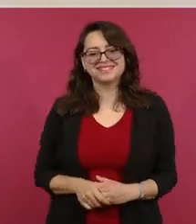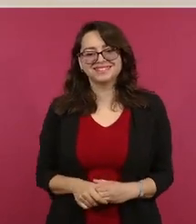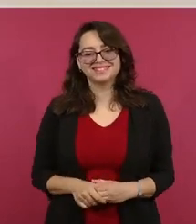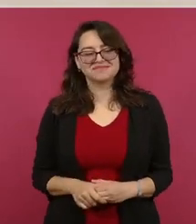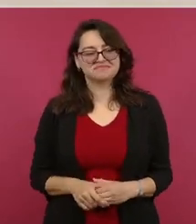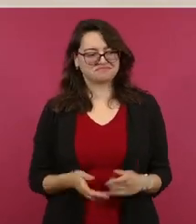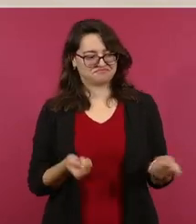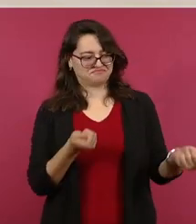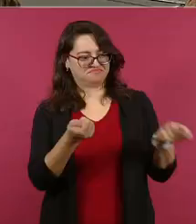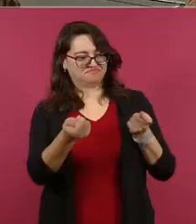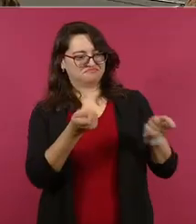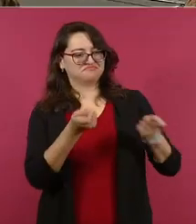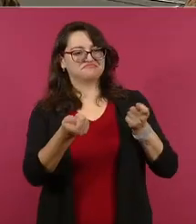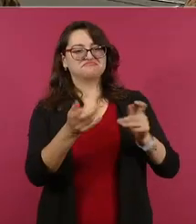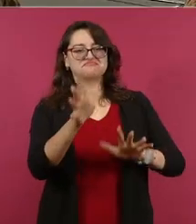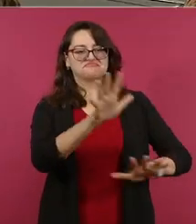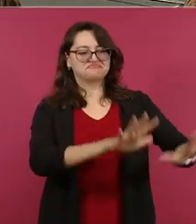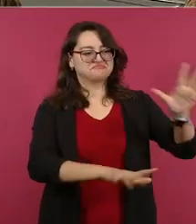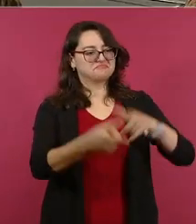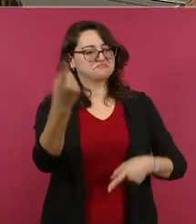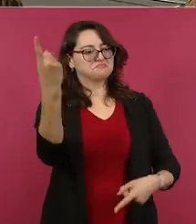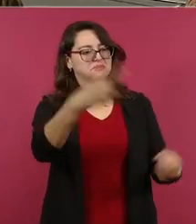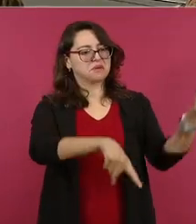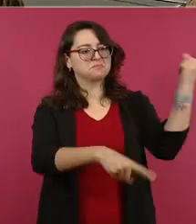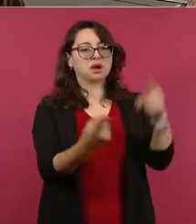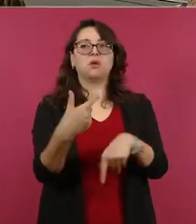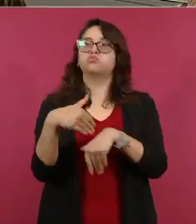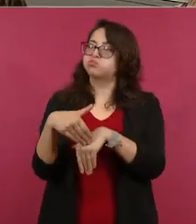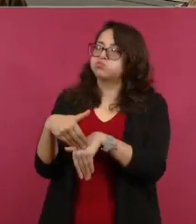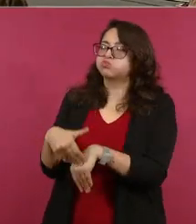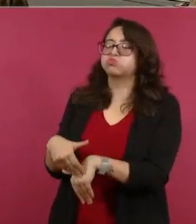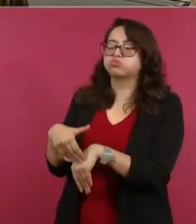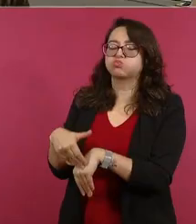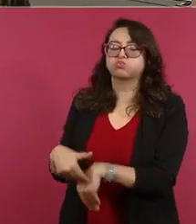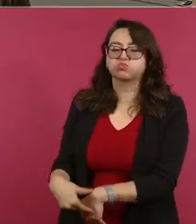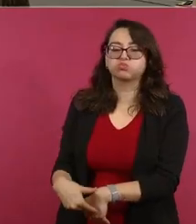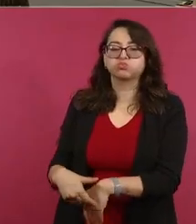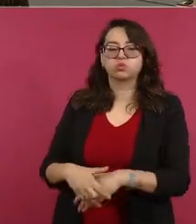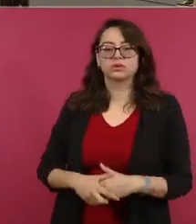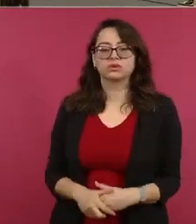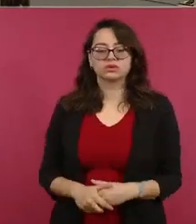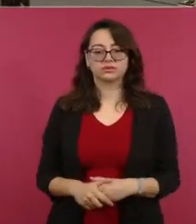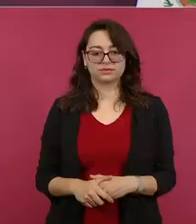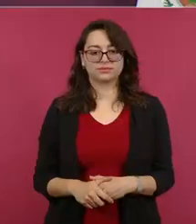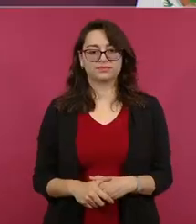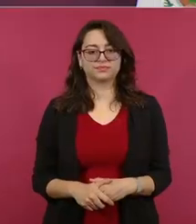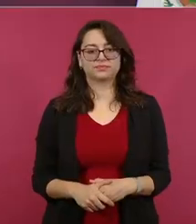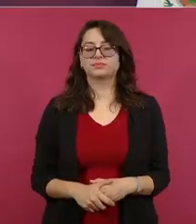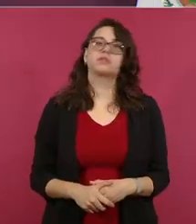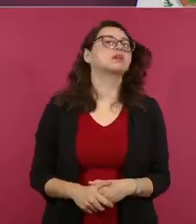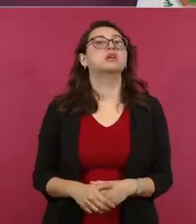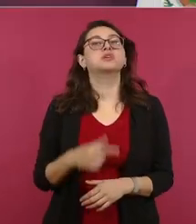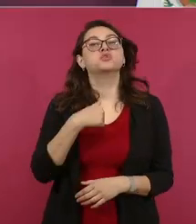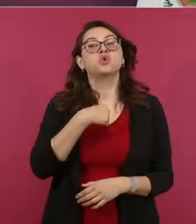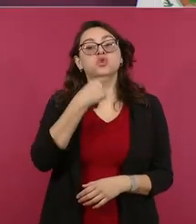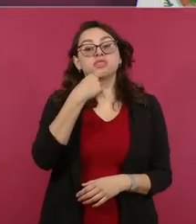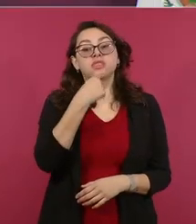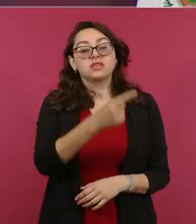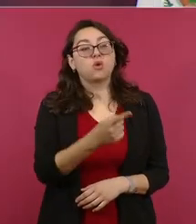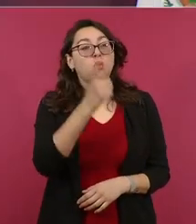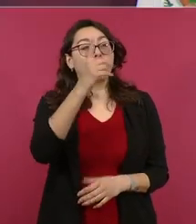de los medios, pero no a uno, a 10, yo digo 1,000,000